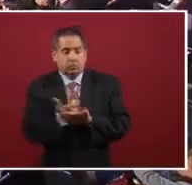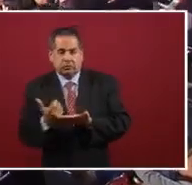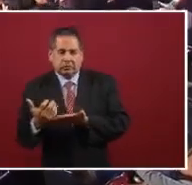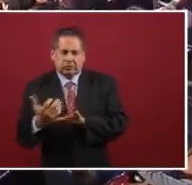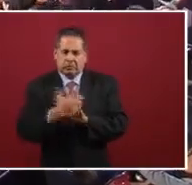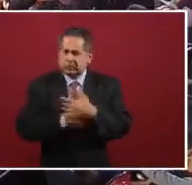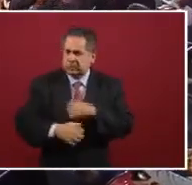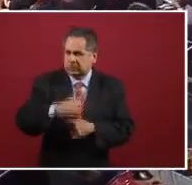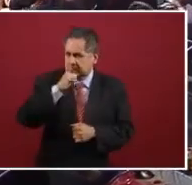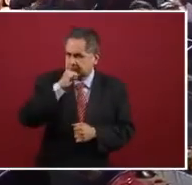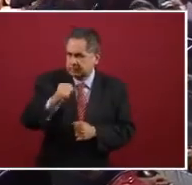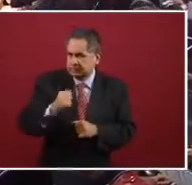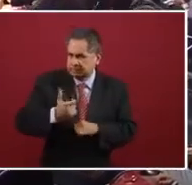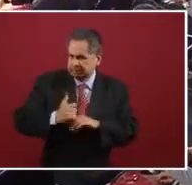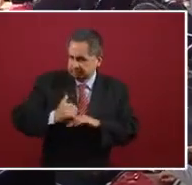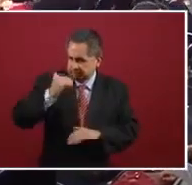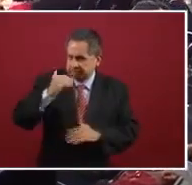elevadísimos,